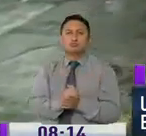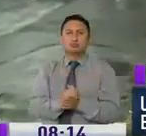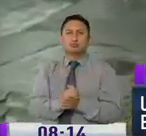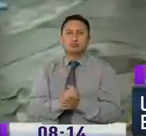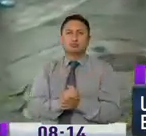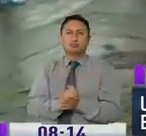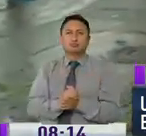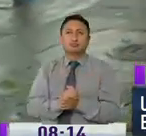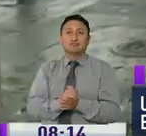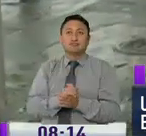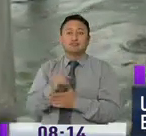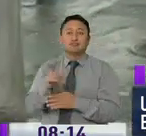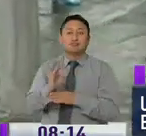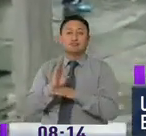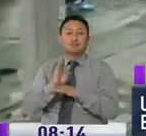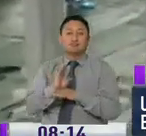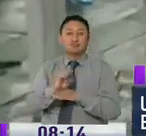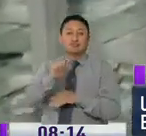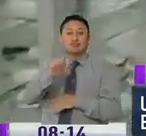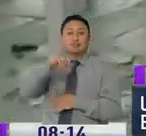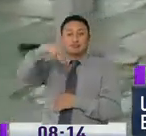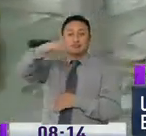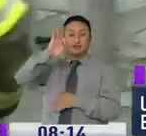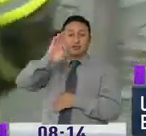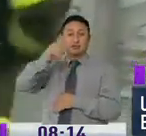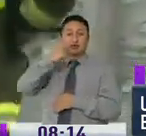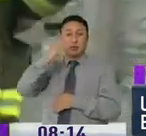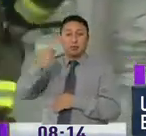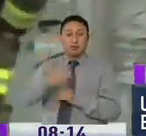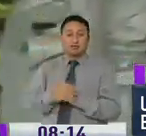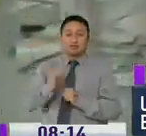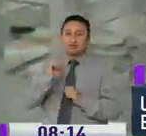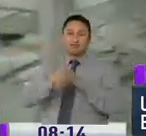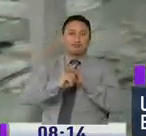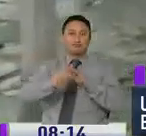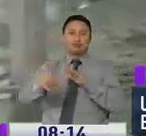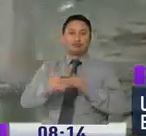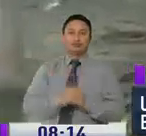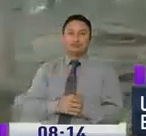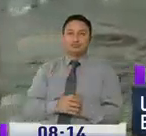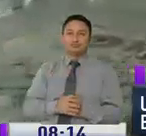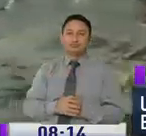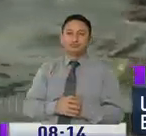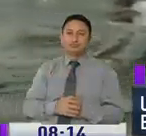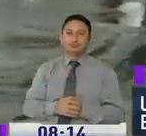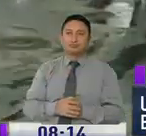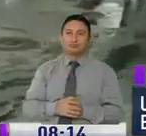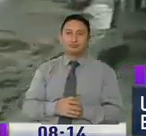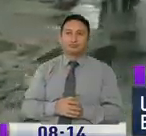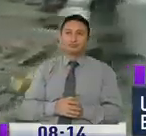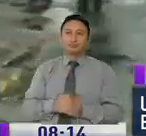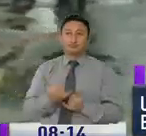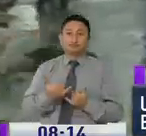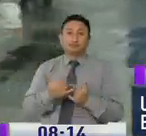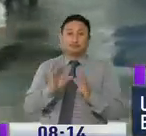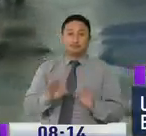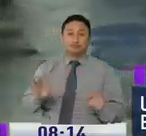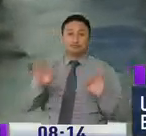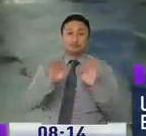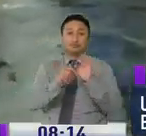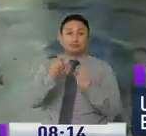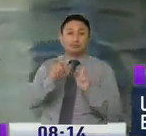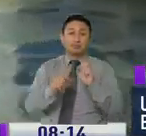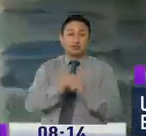por datos de los testigos y de la Agencia Metropolitana de Tránsito, el conductor se dio a la fuga. Bueno, también es importante recordarle a la ciudadanía